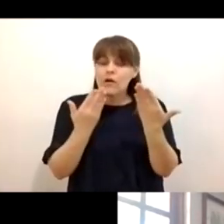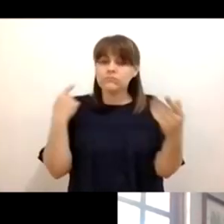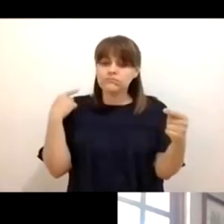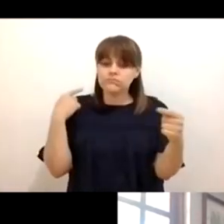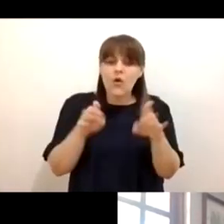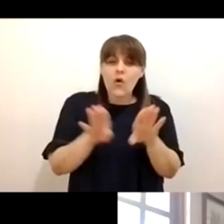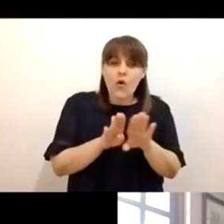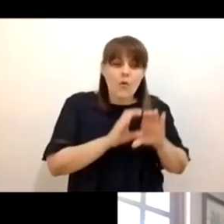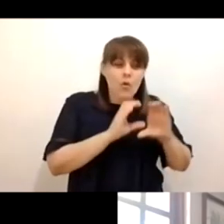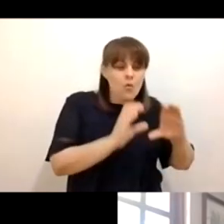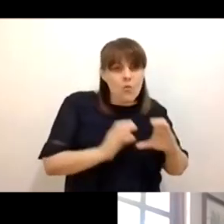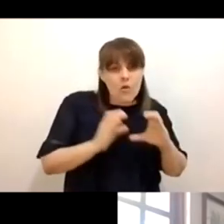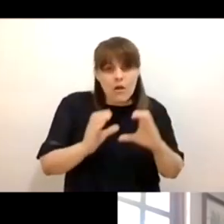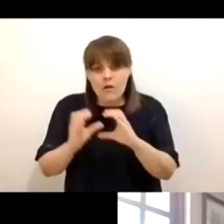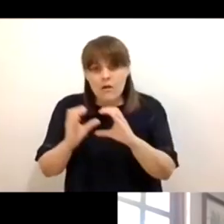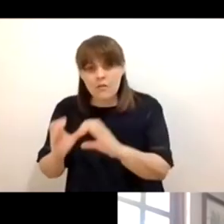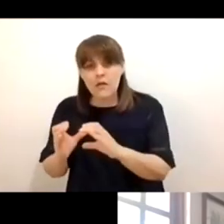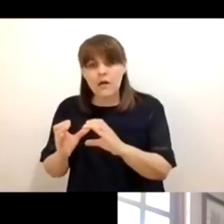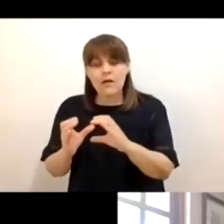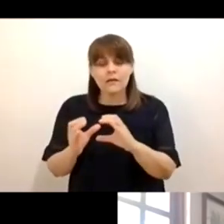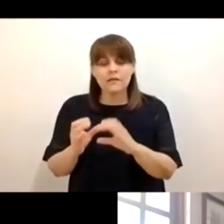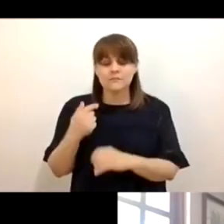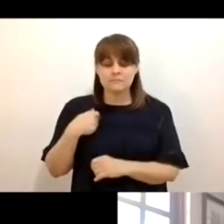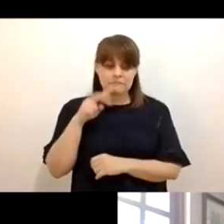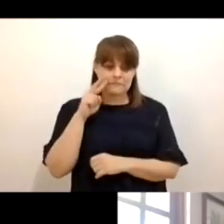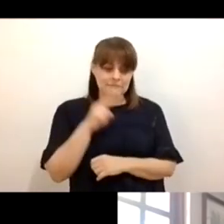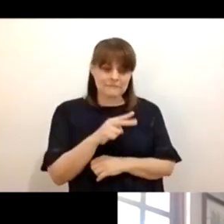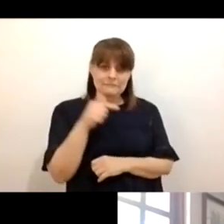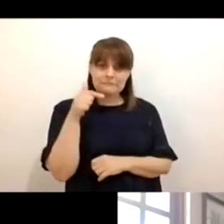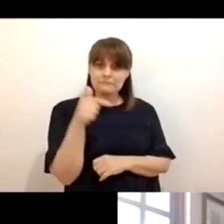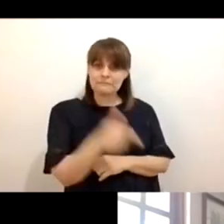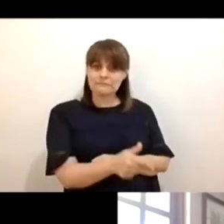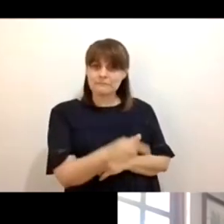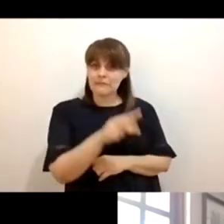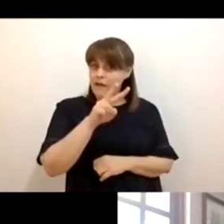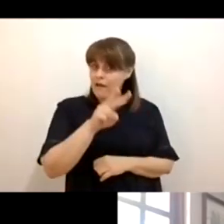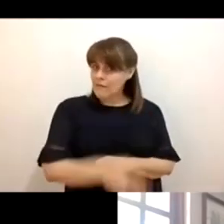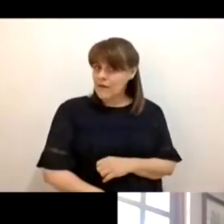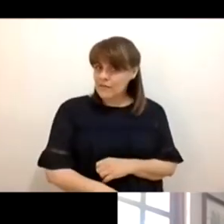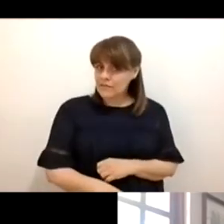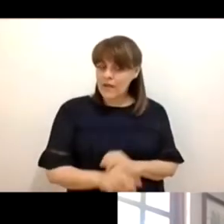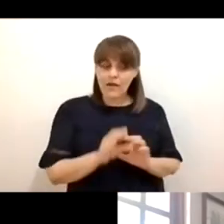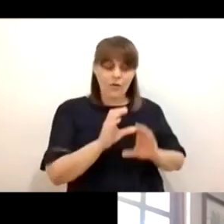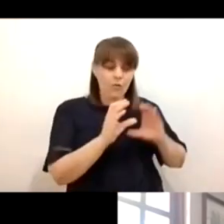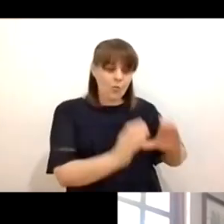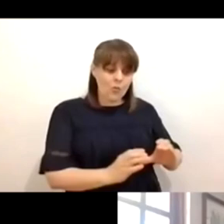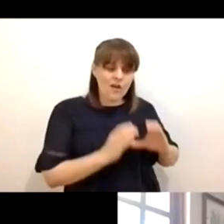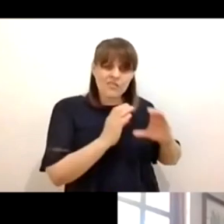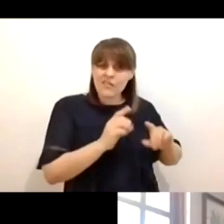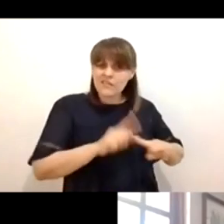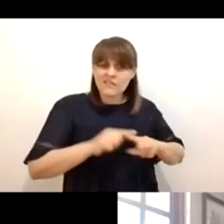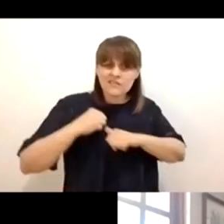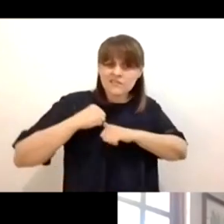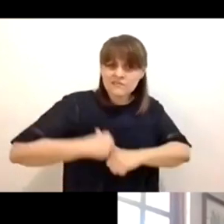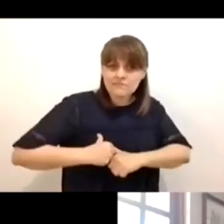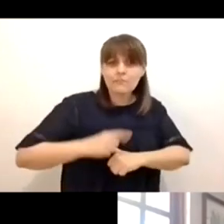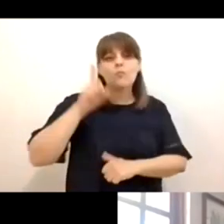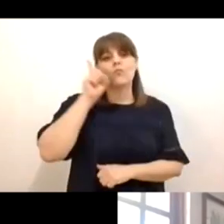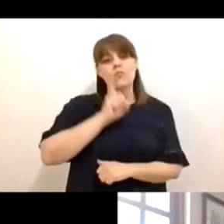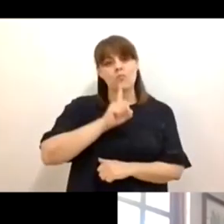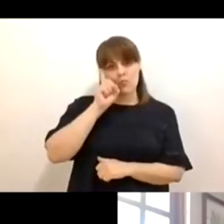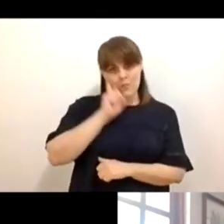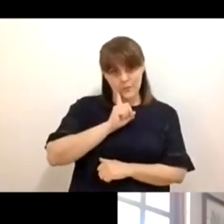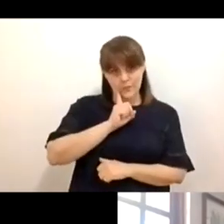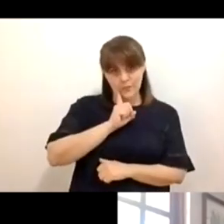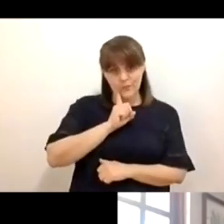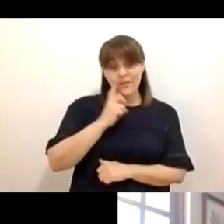puesto en evidencia que las prácticas de cuidado y la crianza están sobrecargadas hacia las mujeres y que se trata de